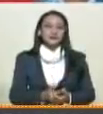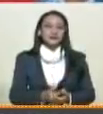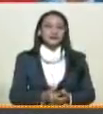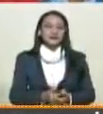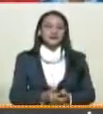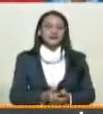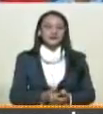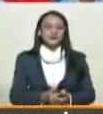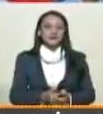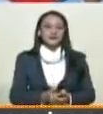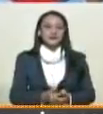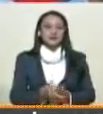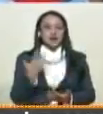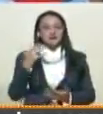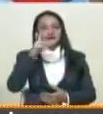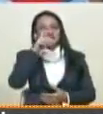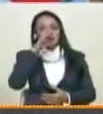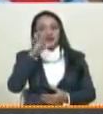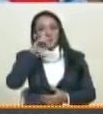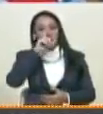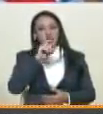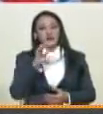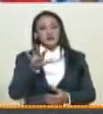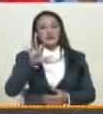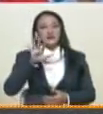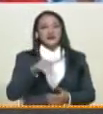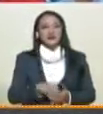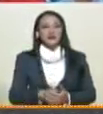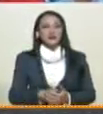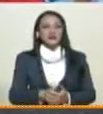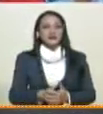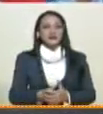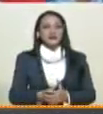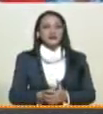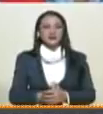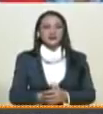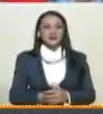la humanidad de hace 5 años. Recordemos que fue el 5 de diciembre